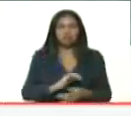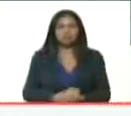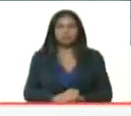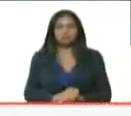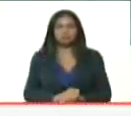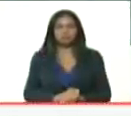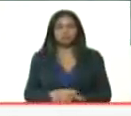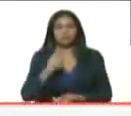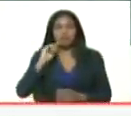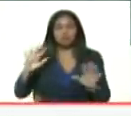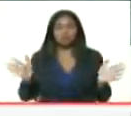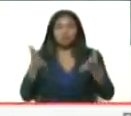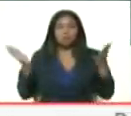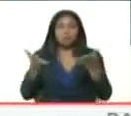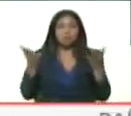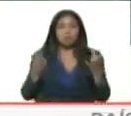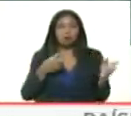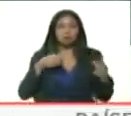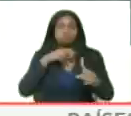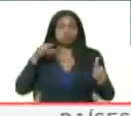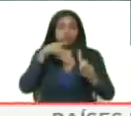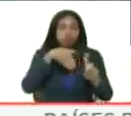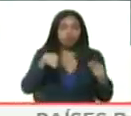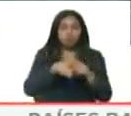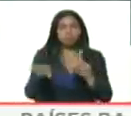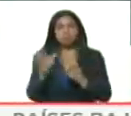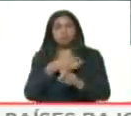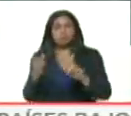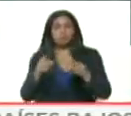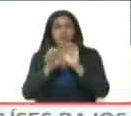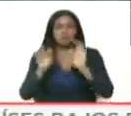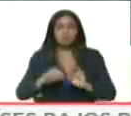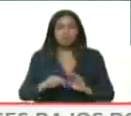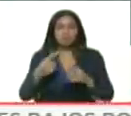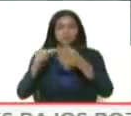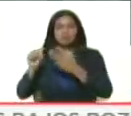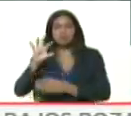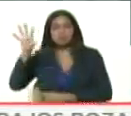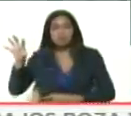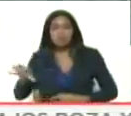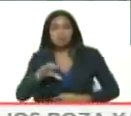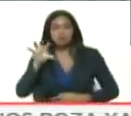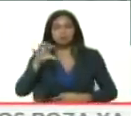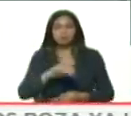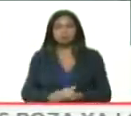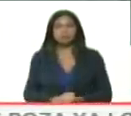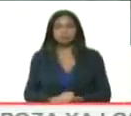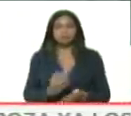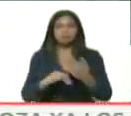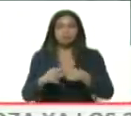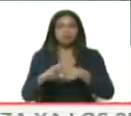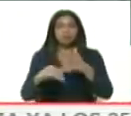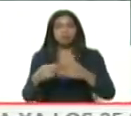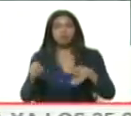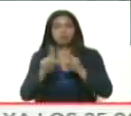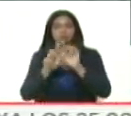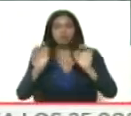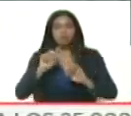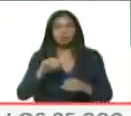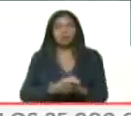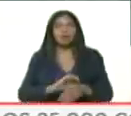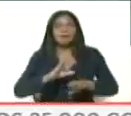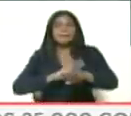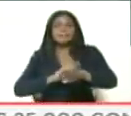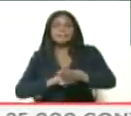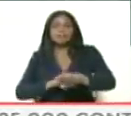lo motiva a las persecuciones y a las agresiones hacia otras naciones. Lleven entonces ustedes, queridos